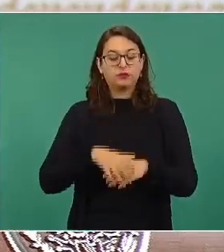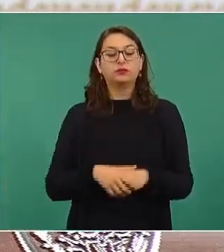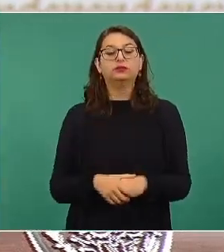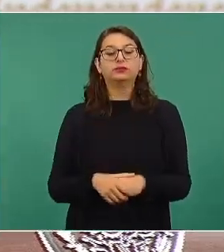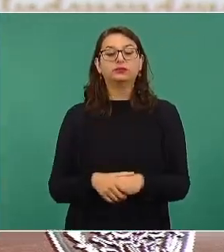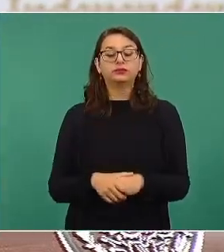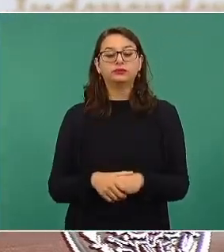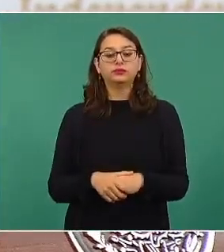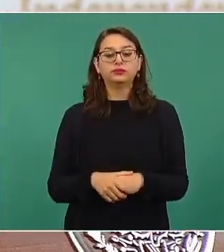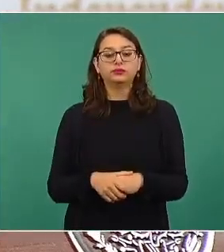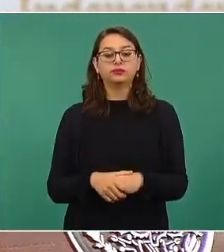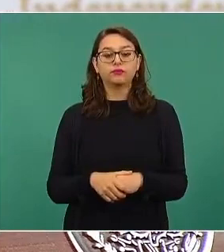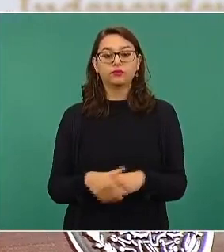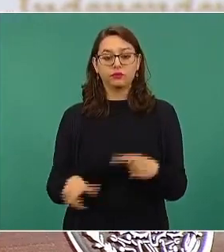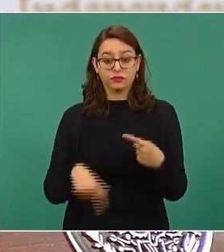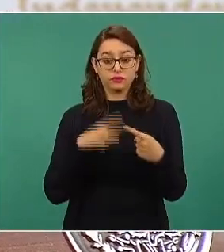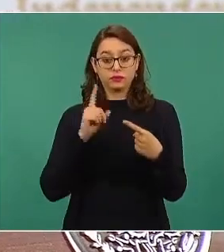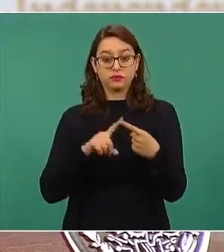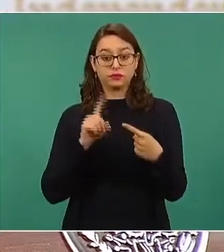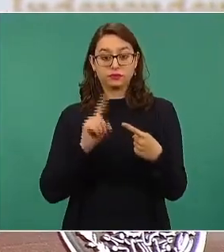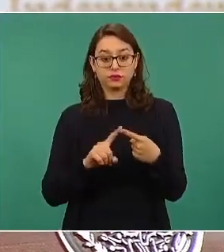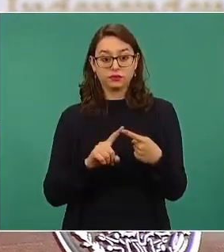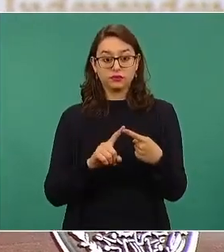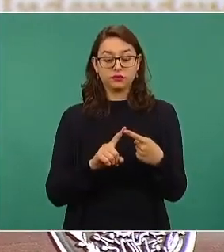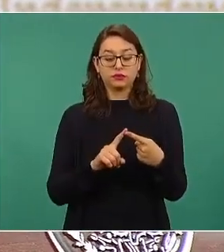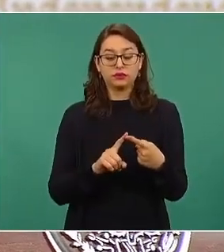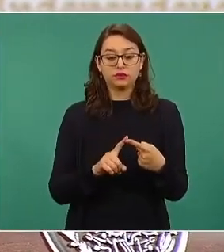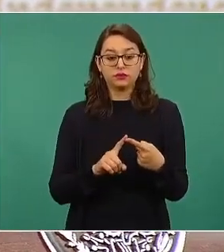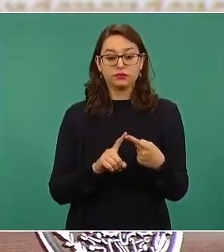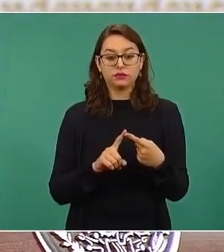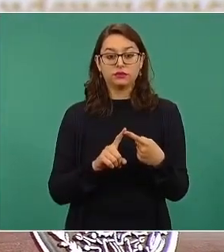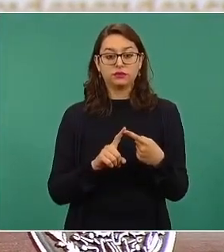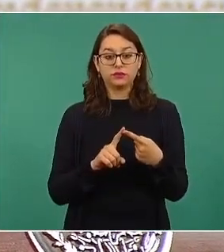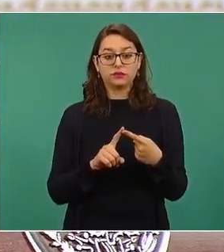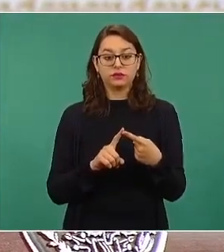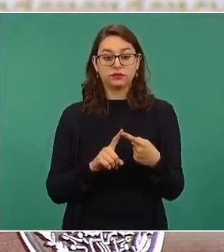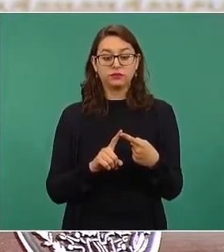que existe una aportación del 4%